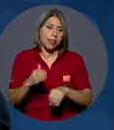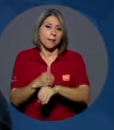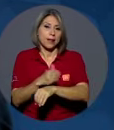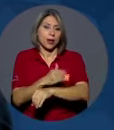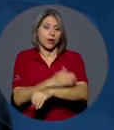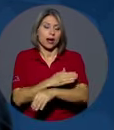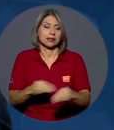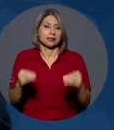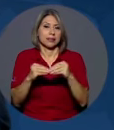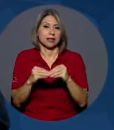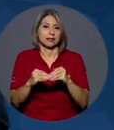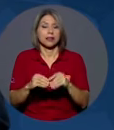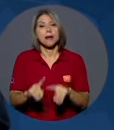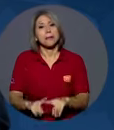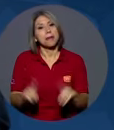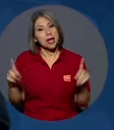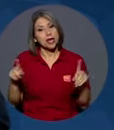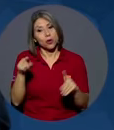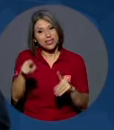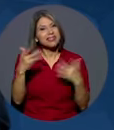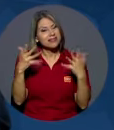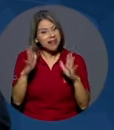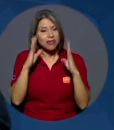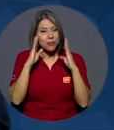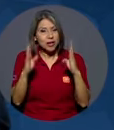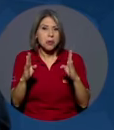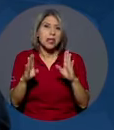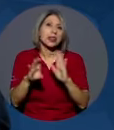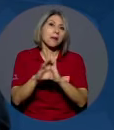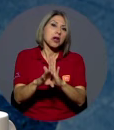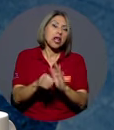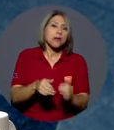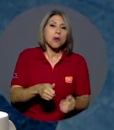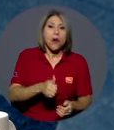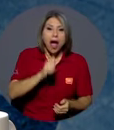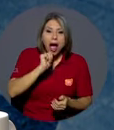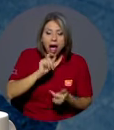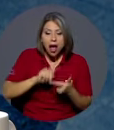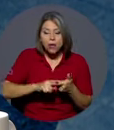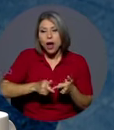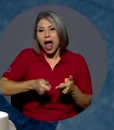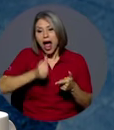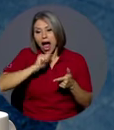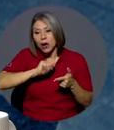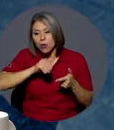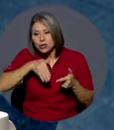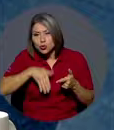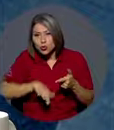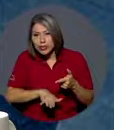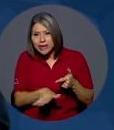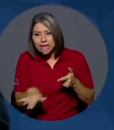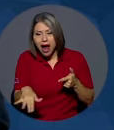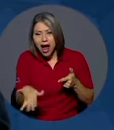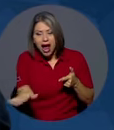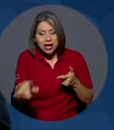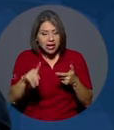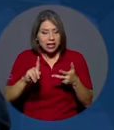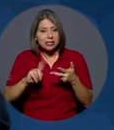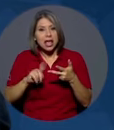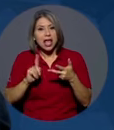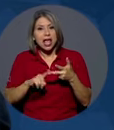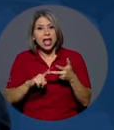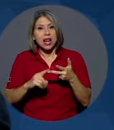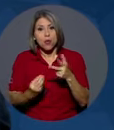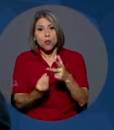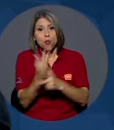pueden todavía mejorarse más, pero sin embargo toman en cuenta aspectos como el recurso hídrico, aguas subterráneas, lo que es